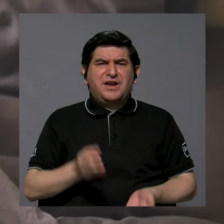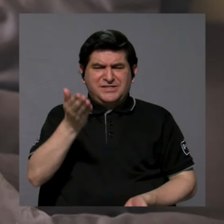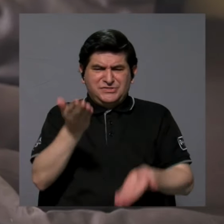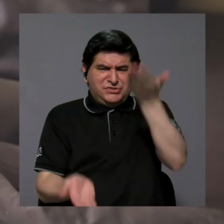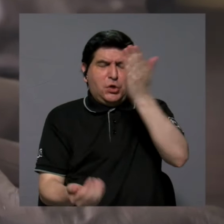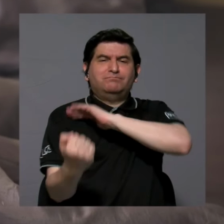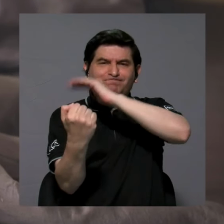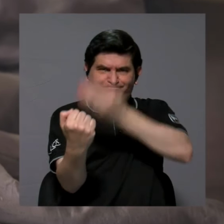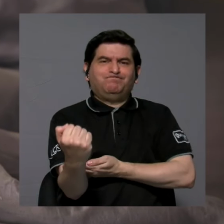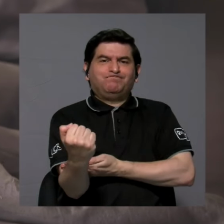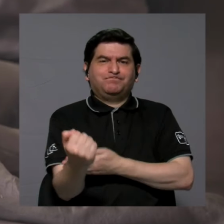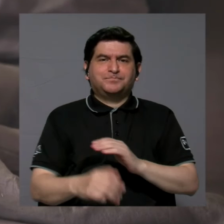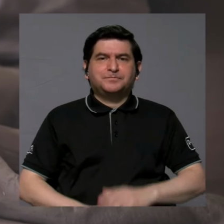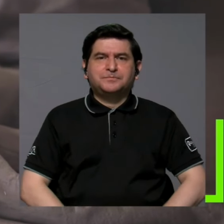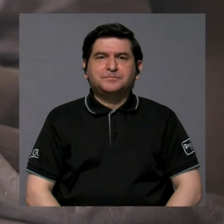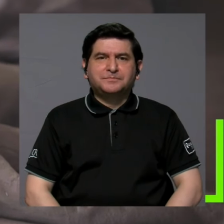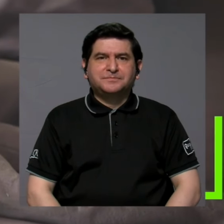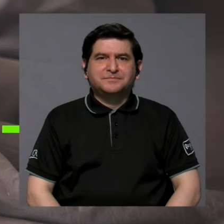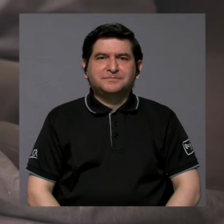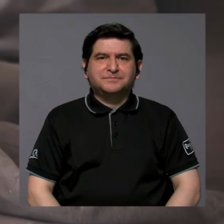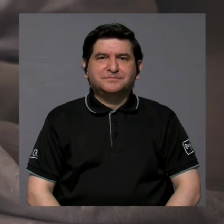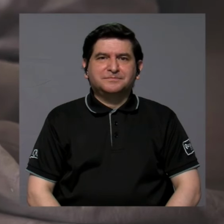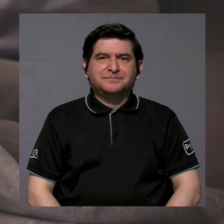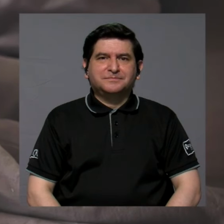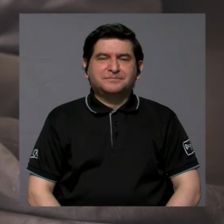relaciones desequilibradas de poder.